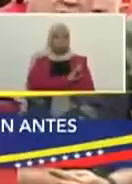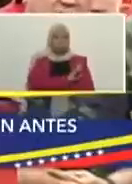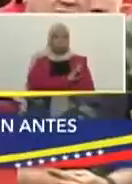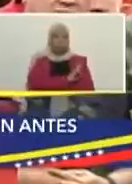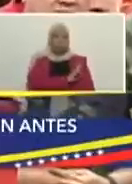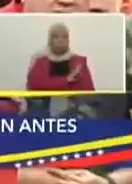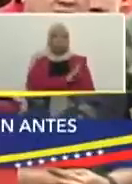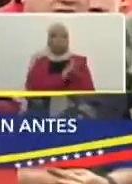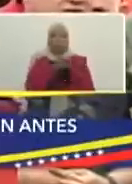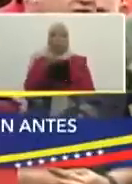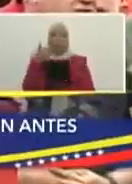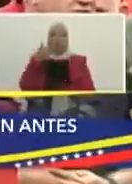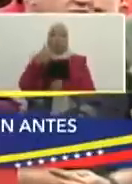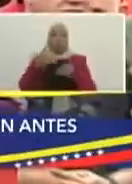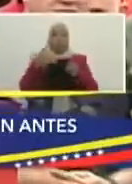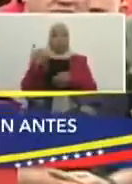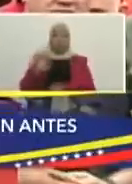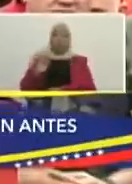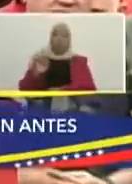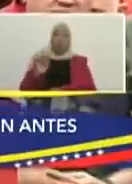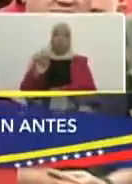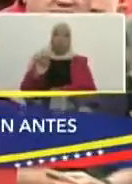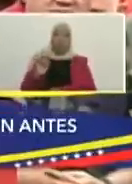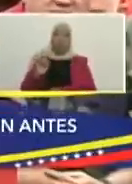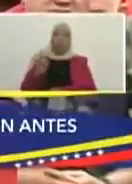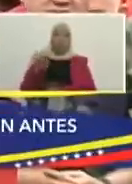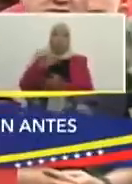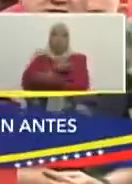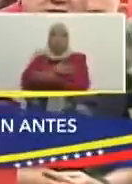no más armas, no más sangre, no más dolor.